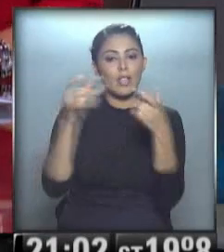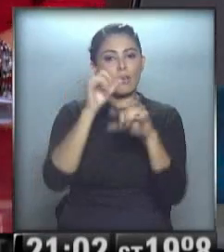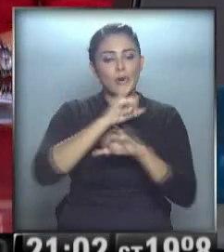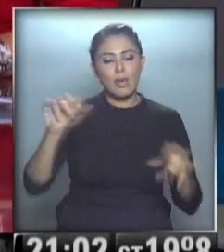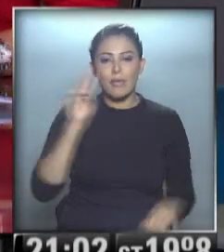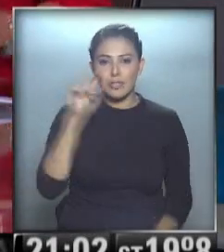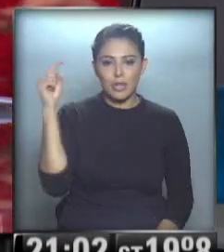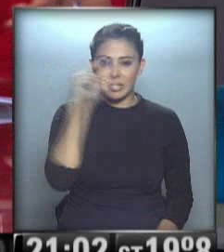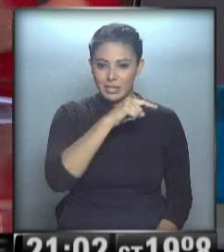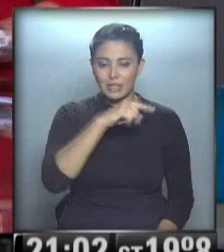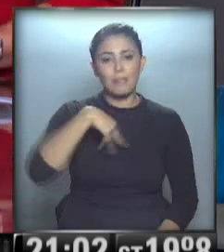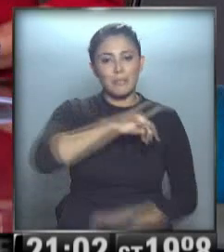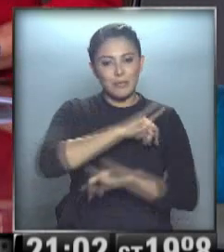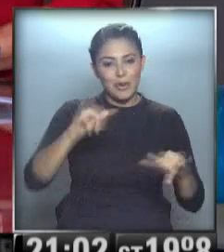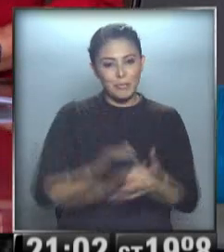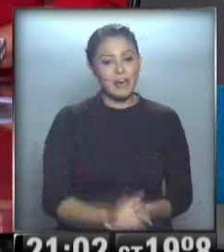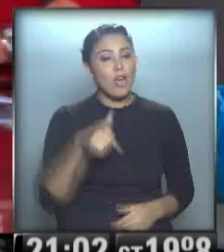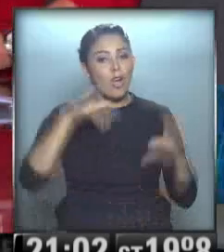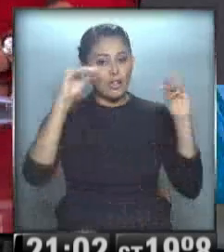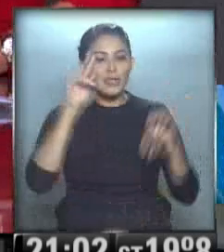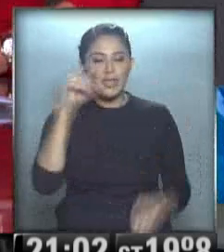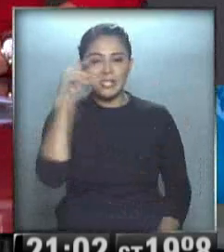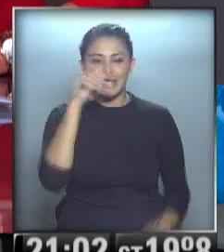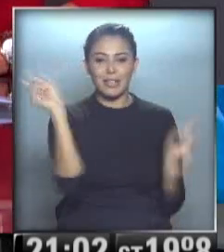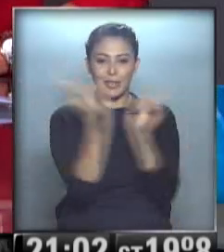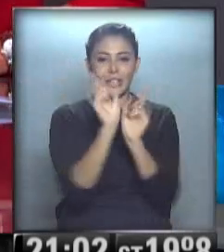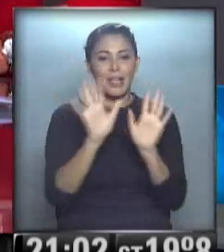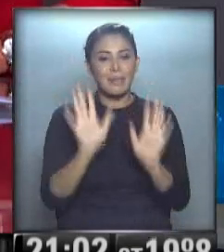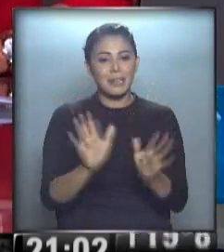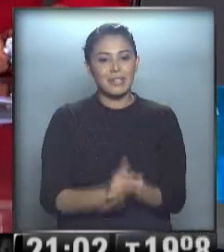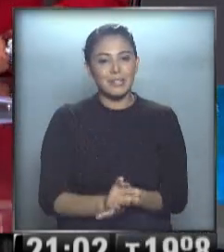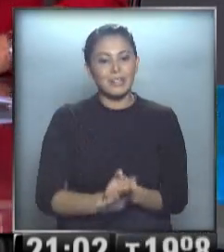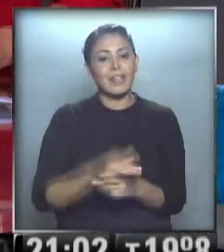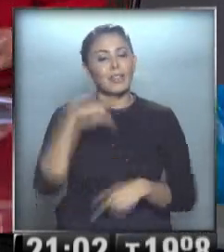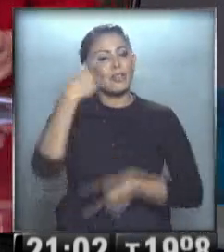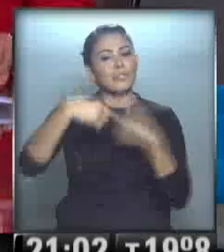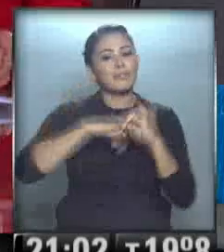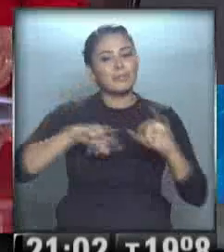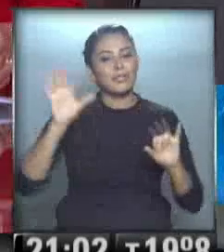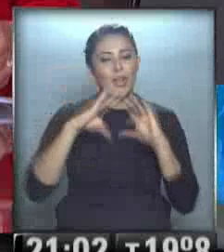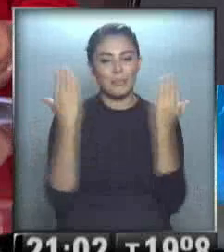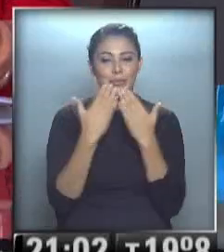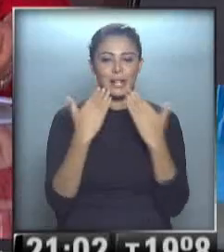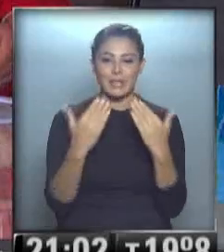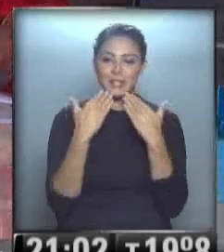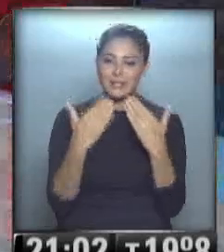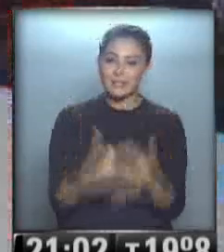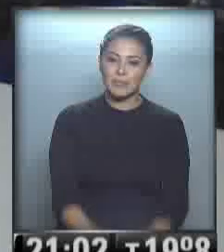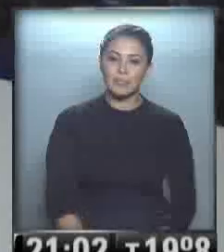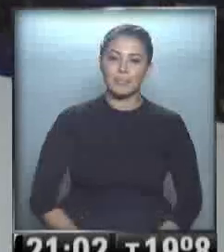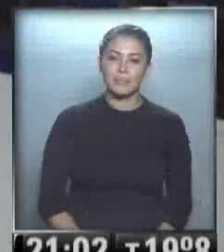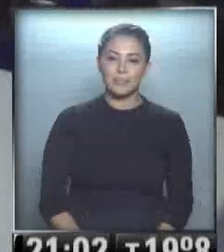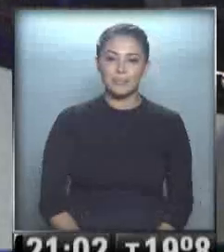de Visión 7 con toda la información. Esta noche Visión 7 resumen, así los esperamos con todo lo que pasó en la Argentina y en el mundo. Gracias. Gracias.